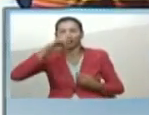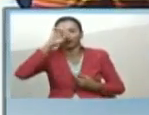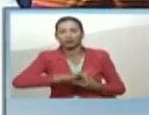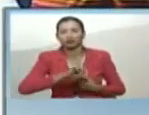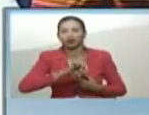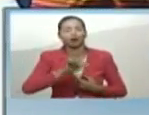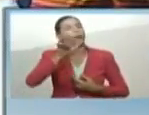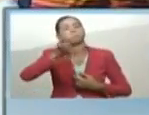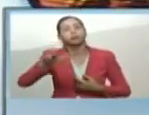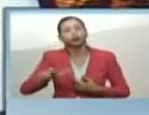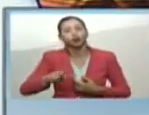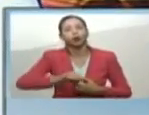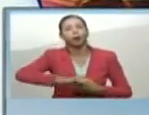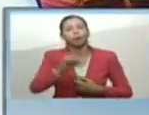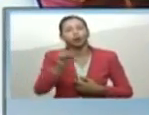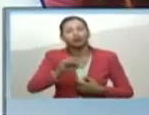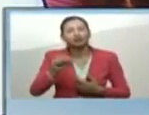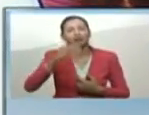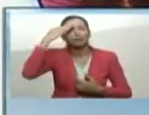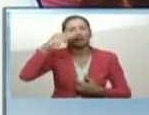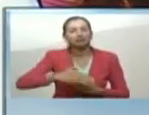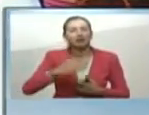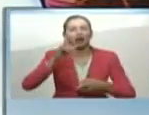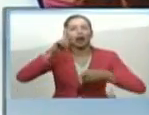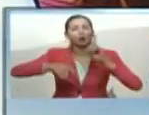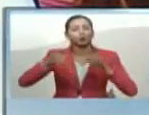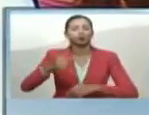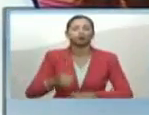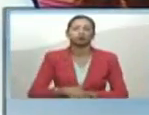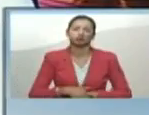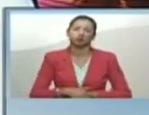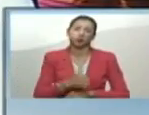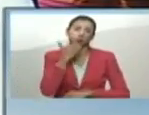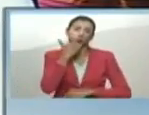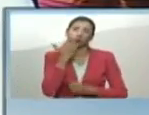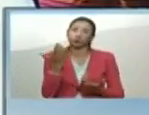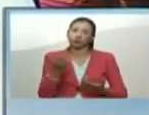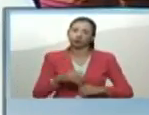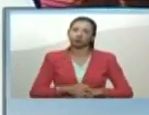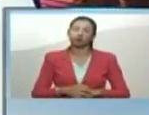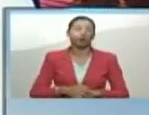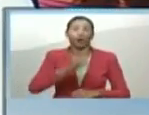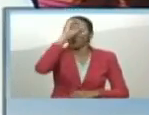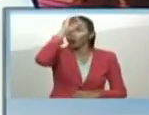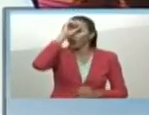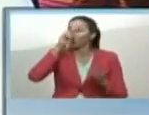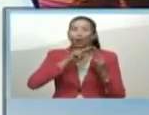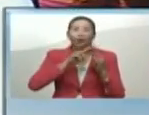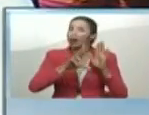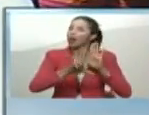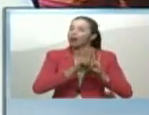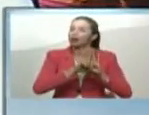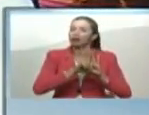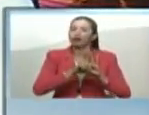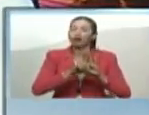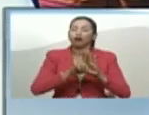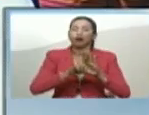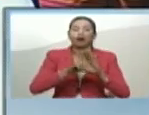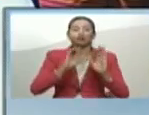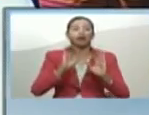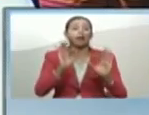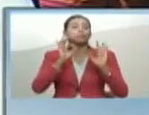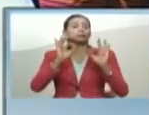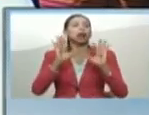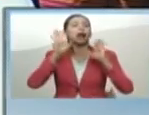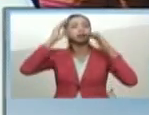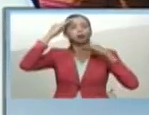funcionarios policiales y militares porque hay un desconocimiento total de la ley a veces cuando nos dan la atención preferencial piensan que